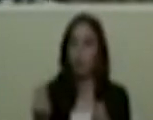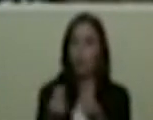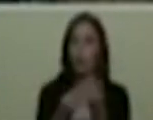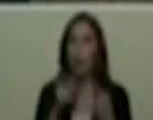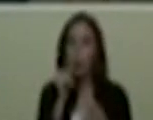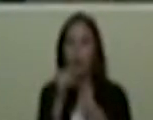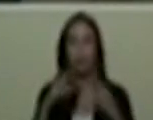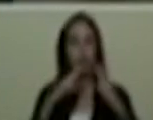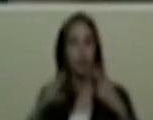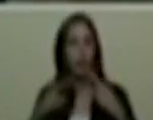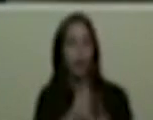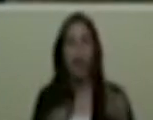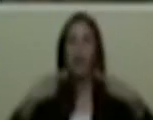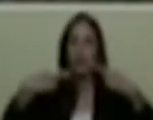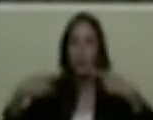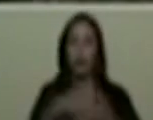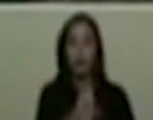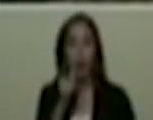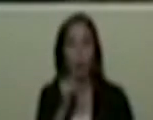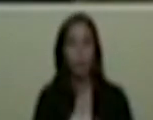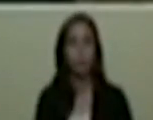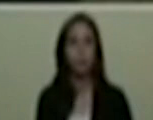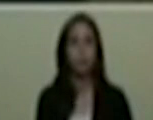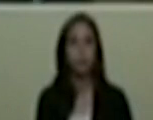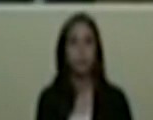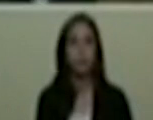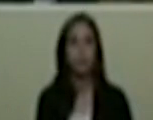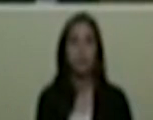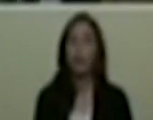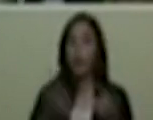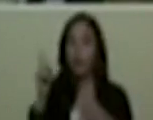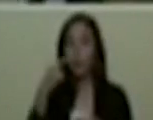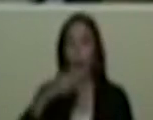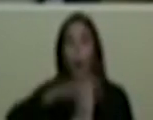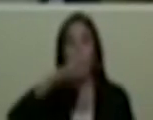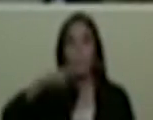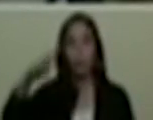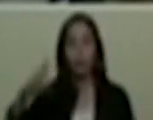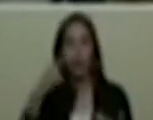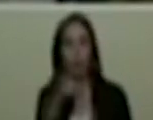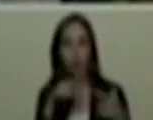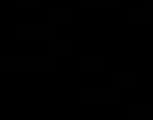museo de piezas del imperio otomano piezas con 700 años de antigüedad